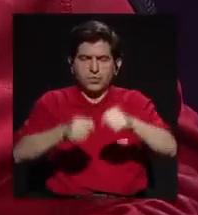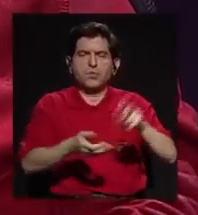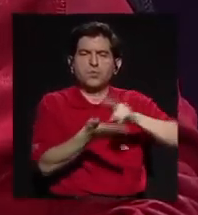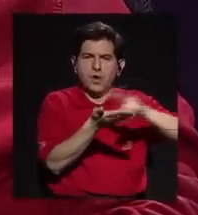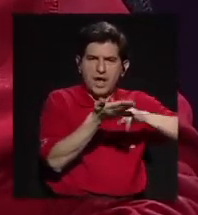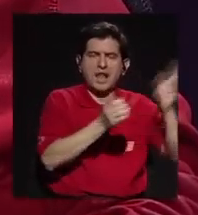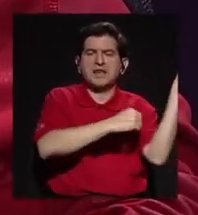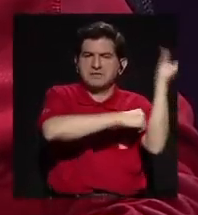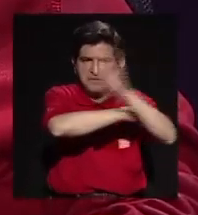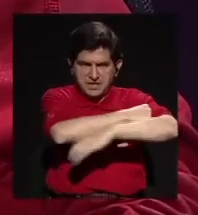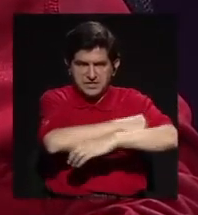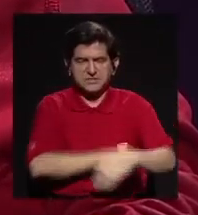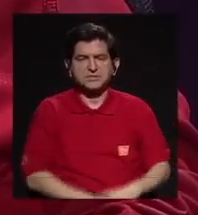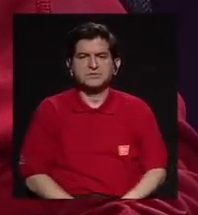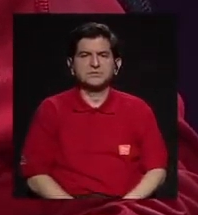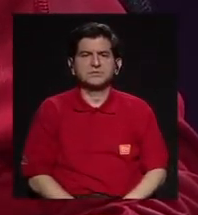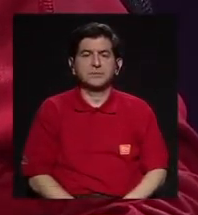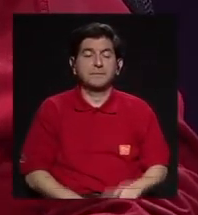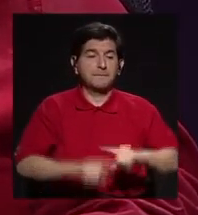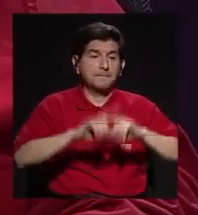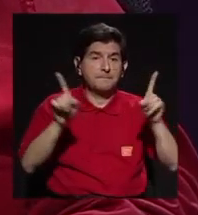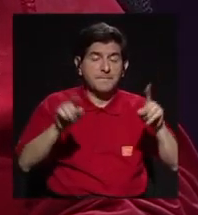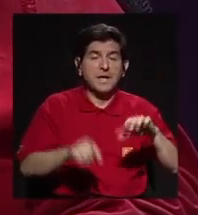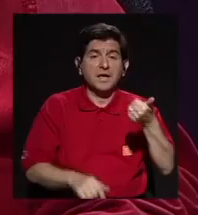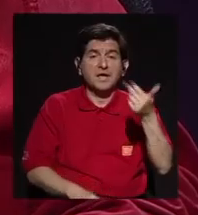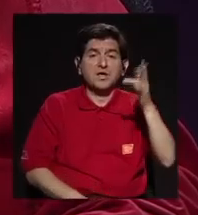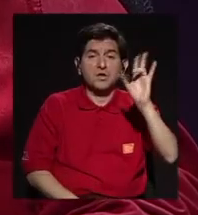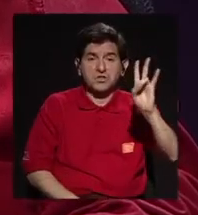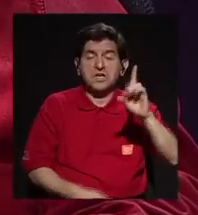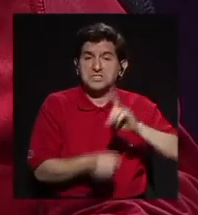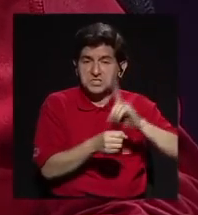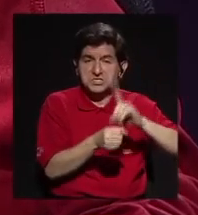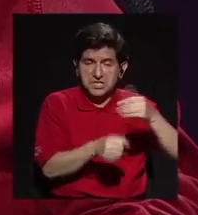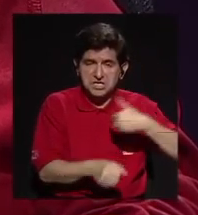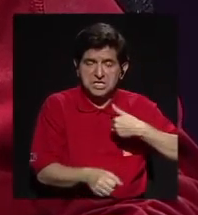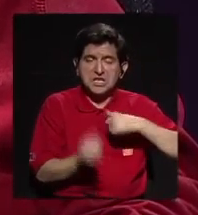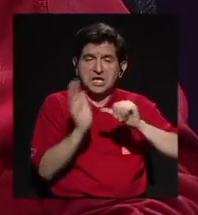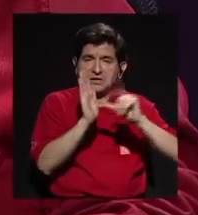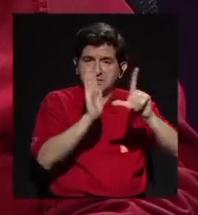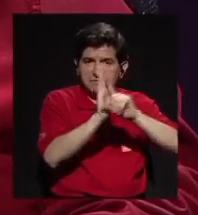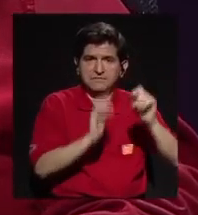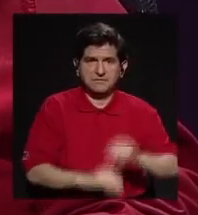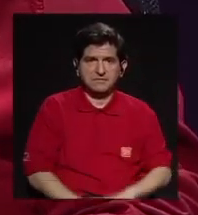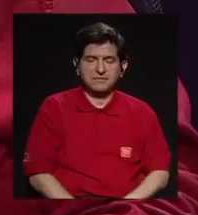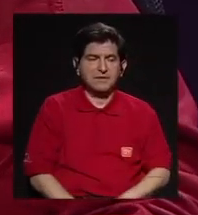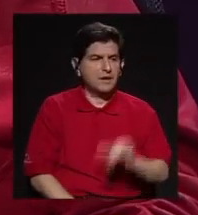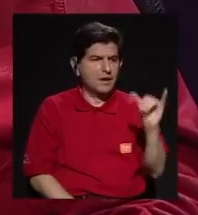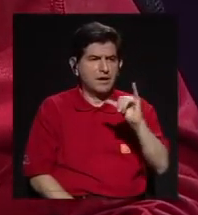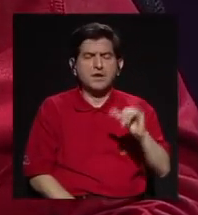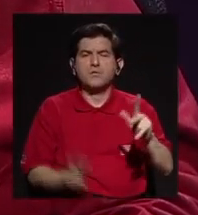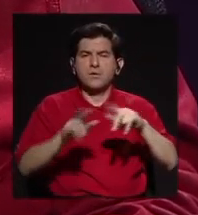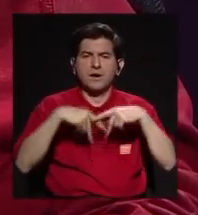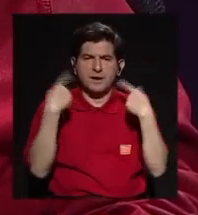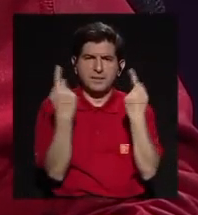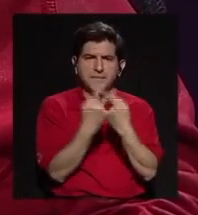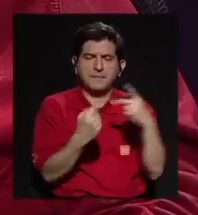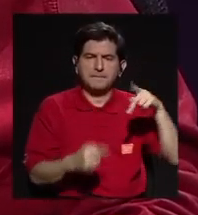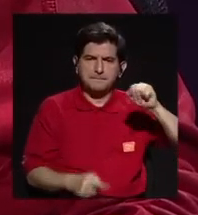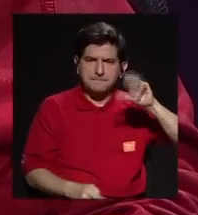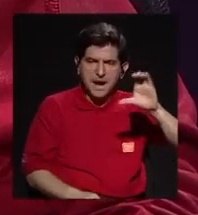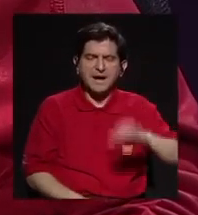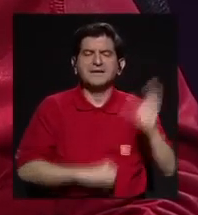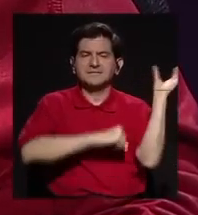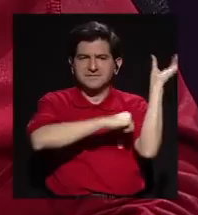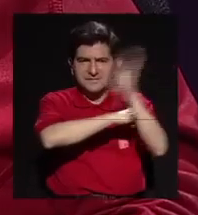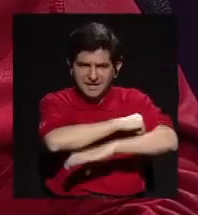lo castigaron con su candidato, pero sacaron 17 diputados en la Asamblea Legislativa. Al mismo partido Acción Ciudadana se le